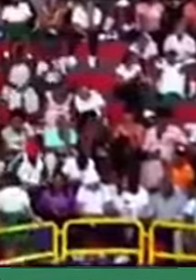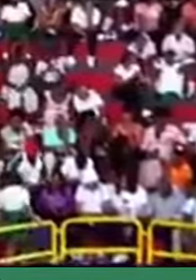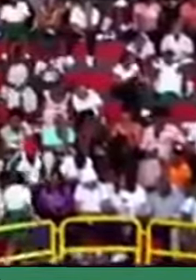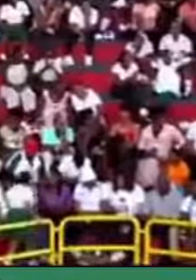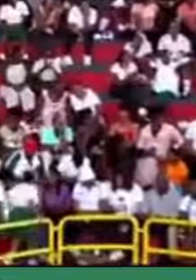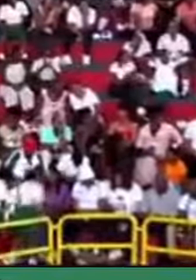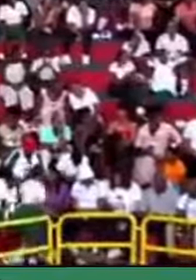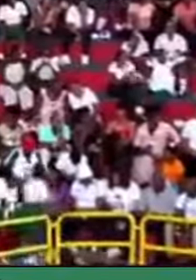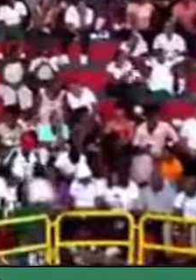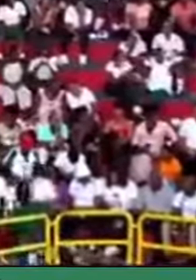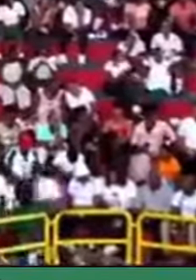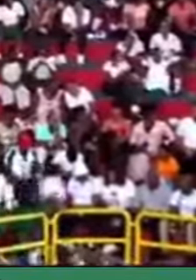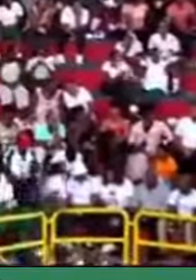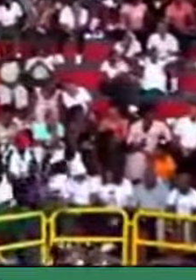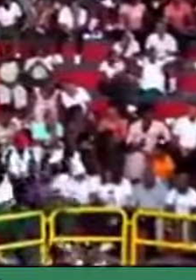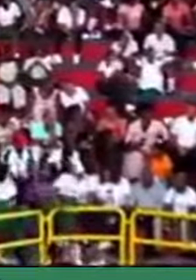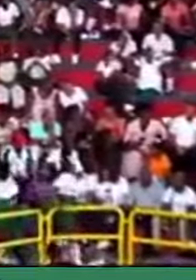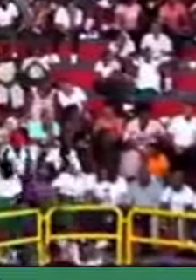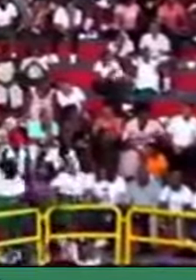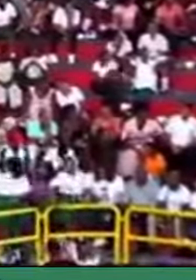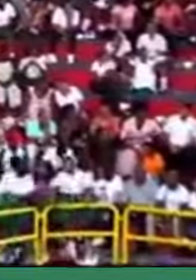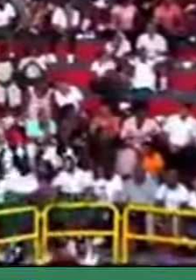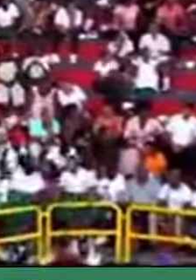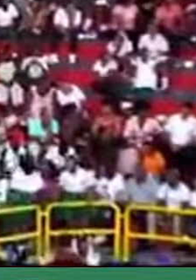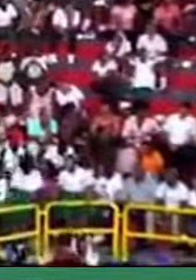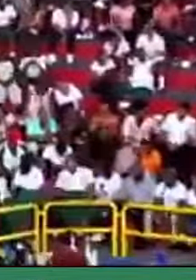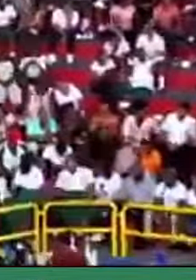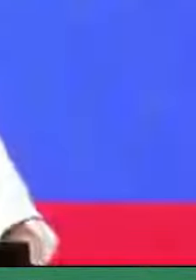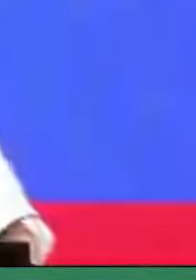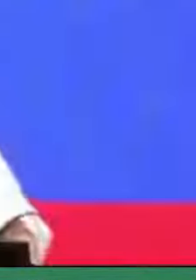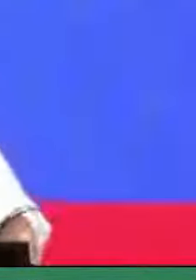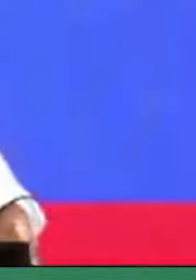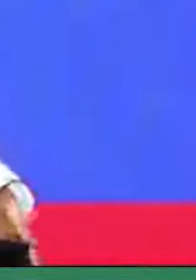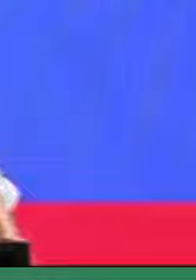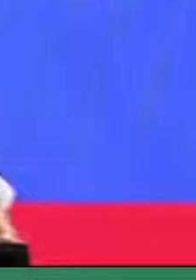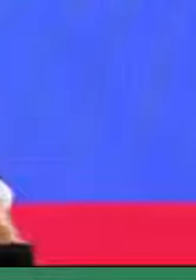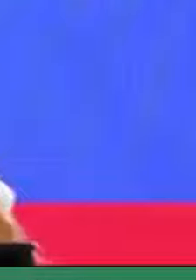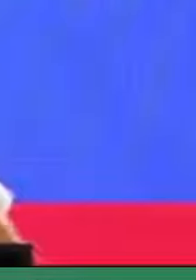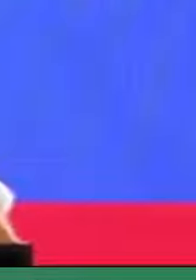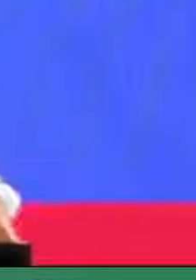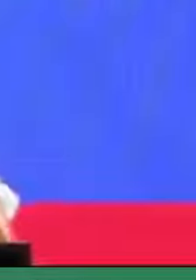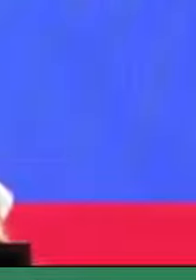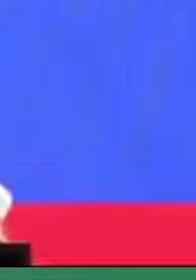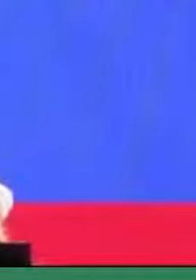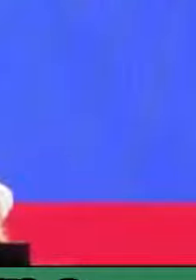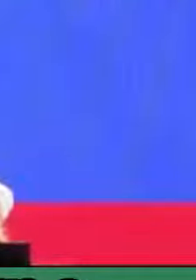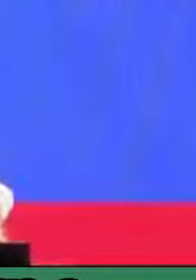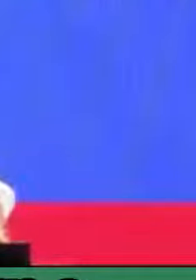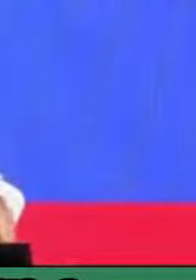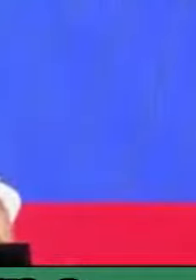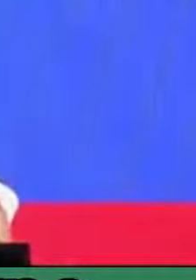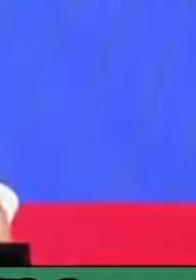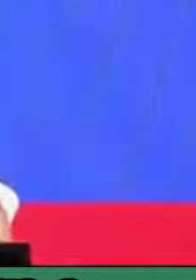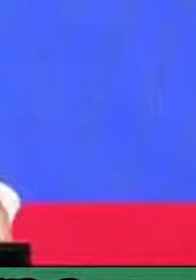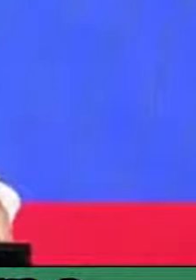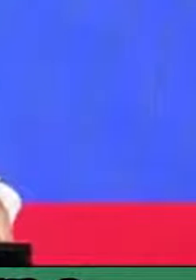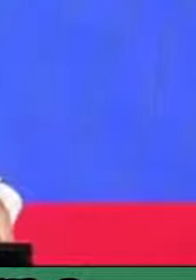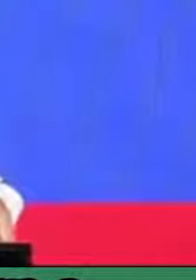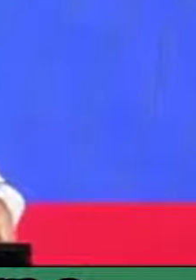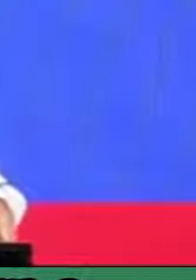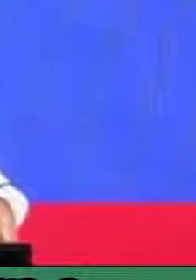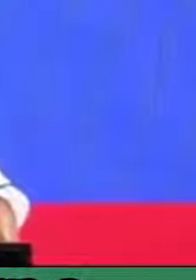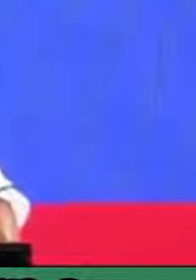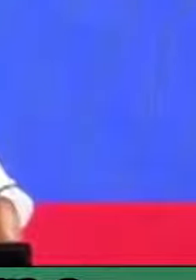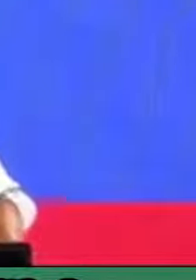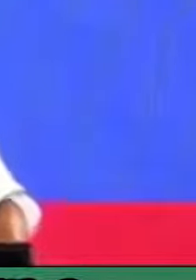Claro que yo sé que se está dirimiendo alrededor de quién es la próxima fiscal general de la nación. Está